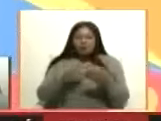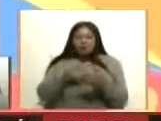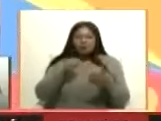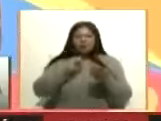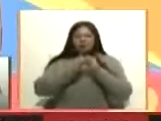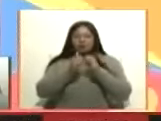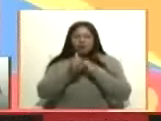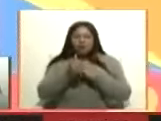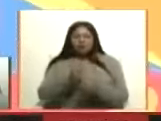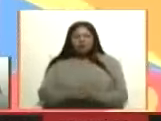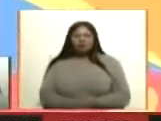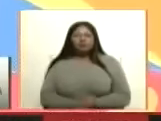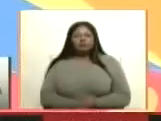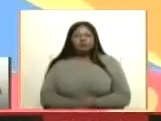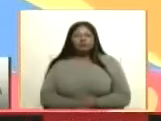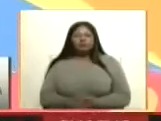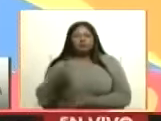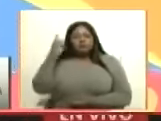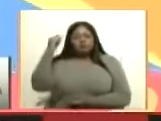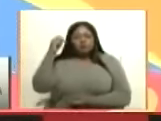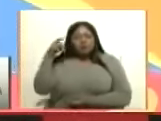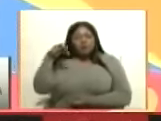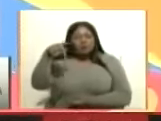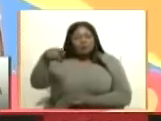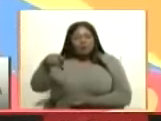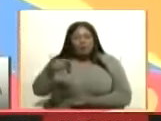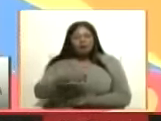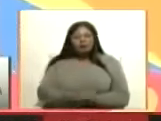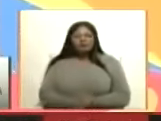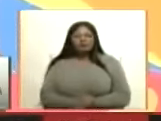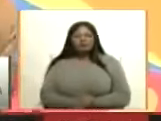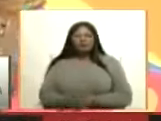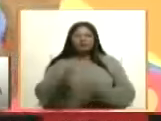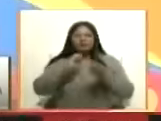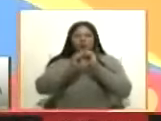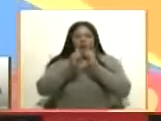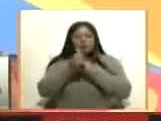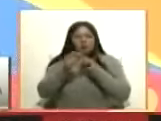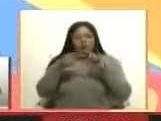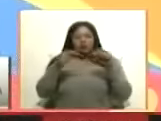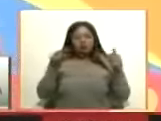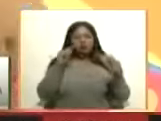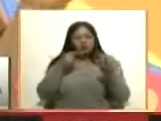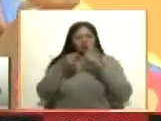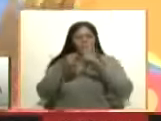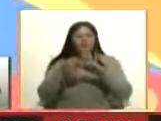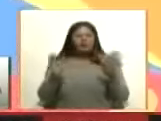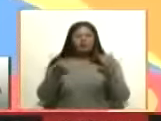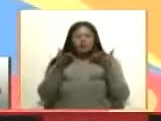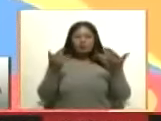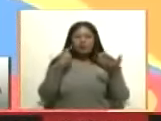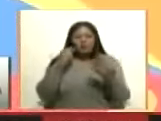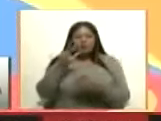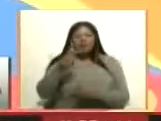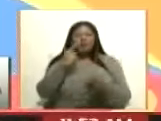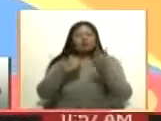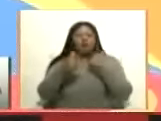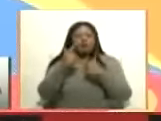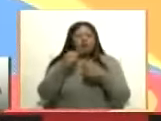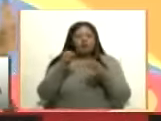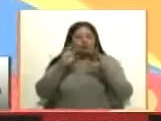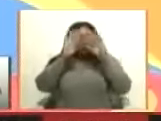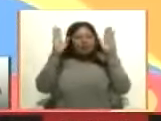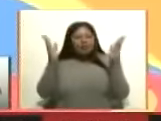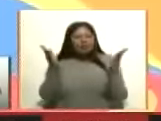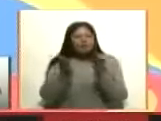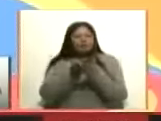deportistas a yulimar rojas a nuestros atletas Olímpicos que también con su ejemplo de llevar el Tricolor nacional en el mundo